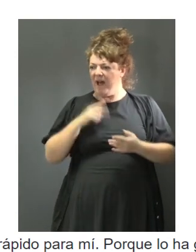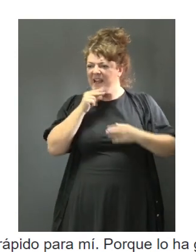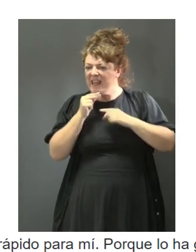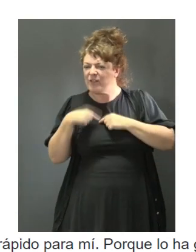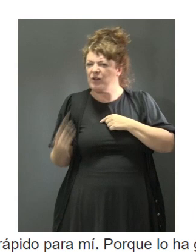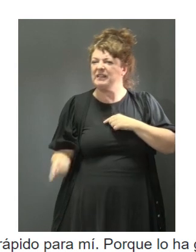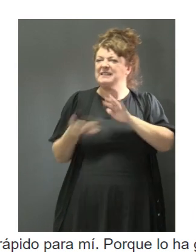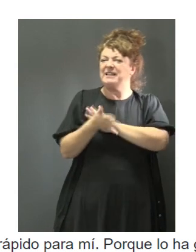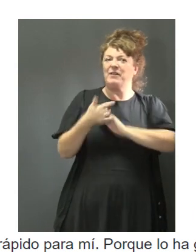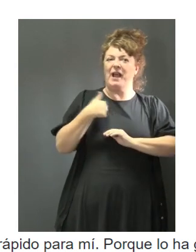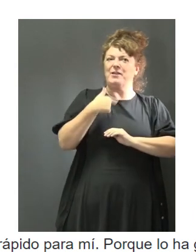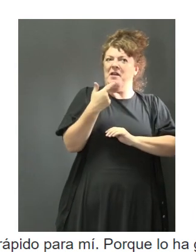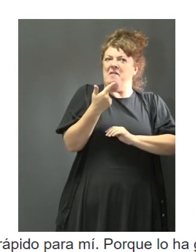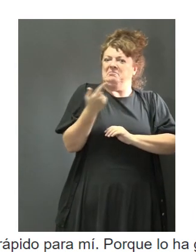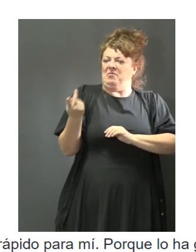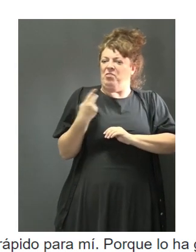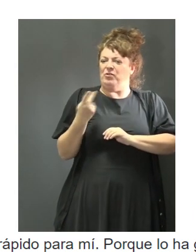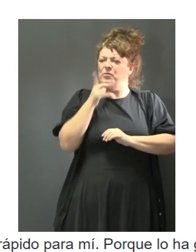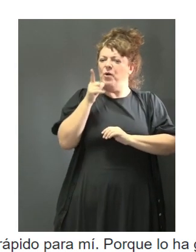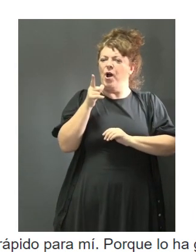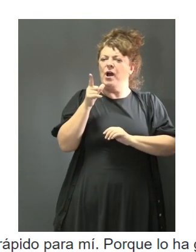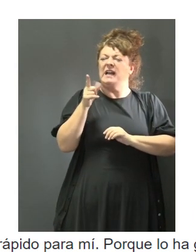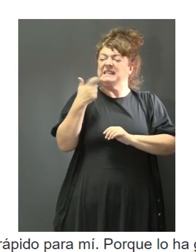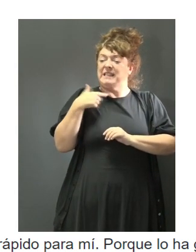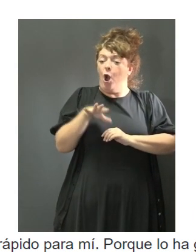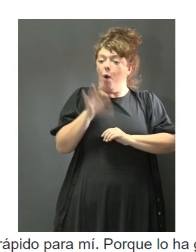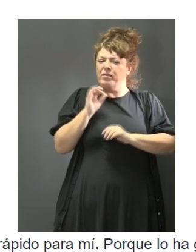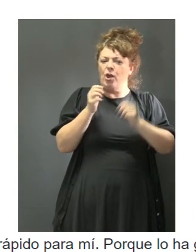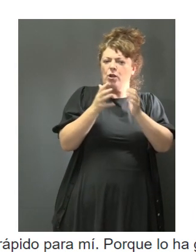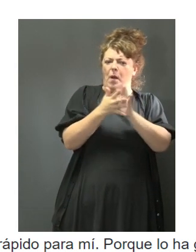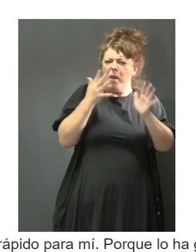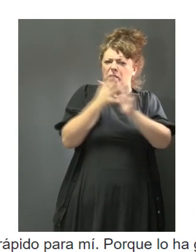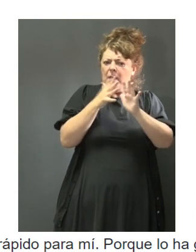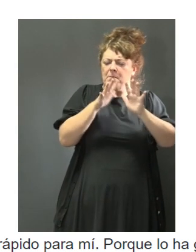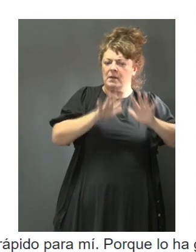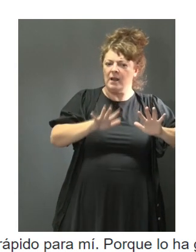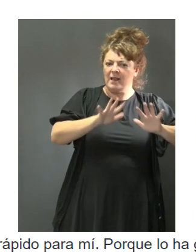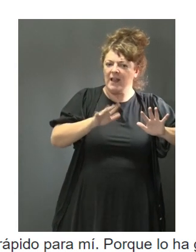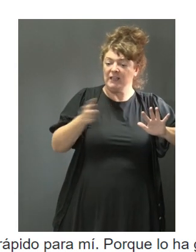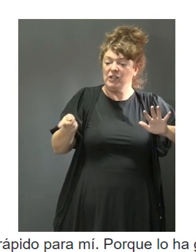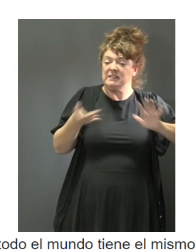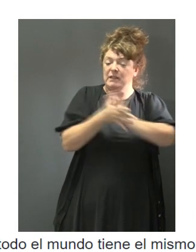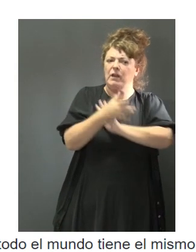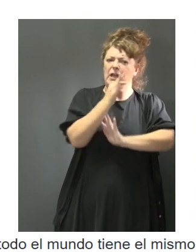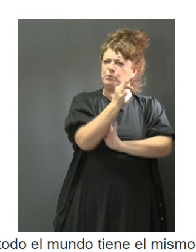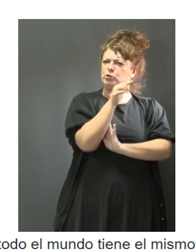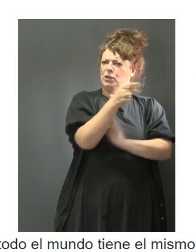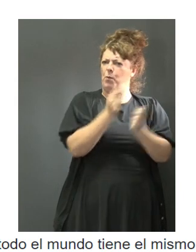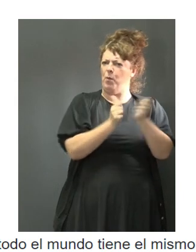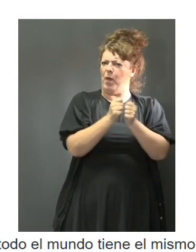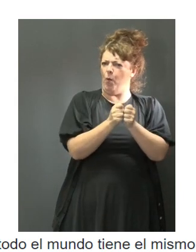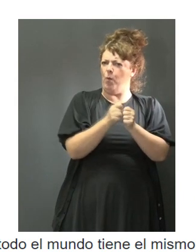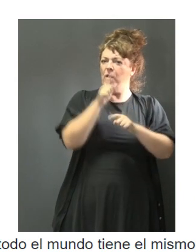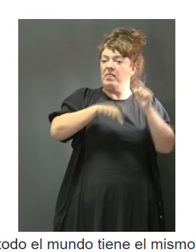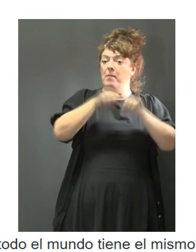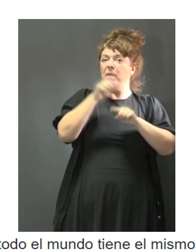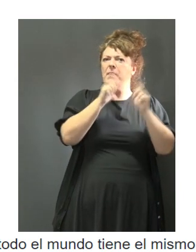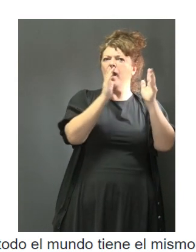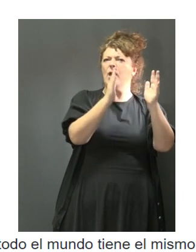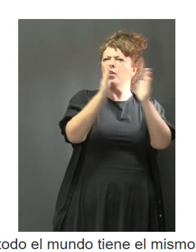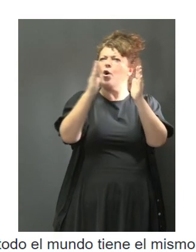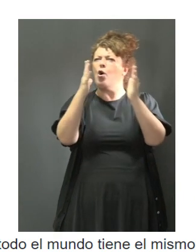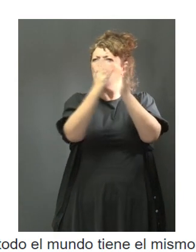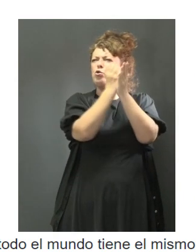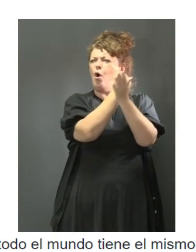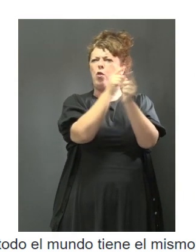estamos haciendo cuando tienes la opción de regular la velocidad de interacción con determinados momentos del videojuego. No